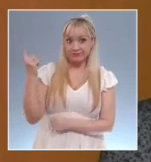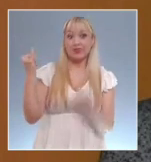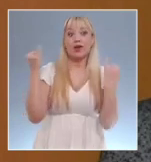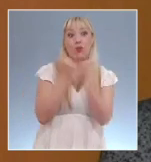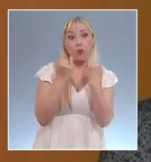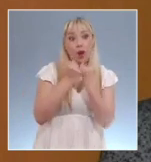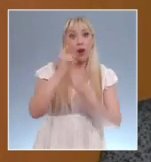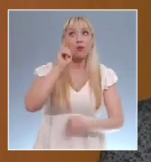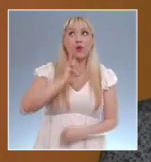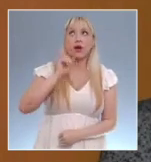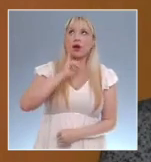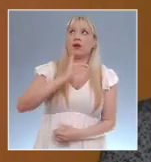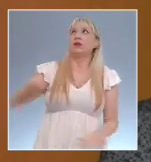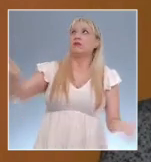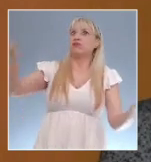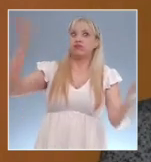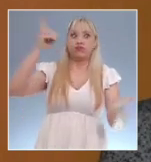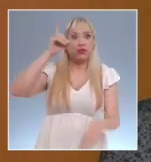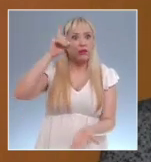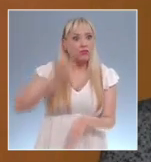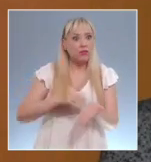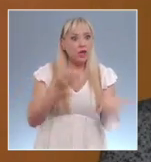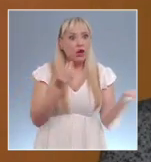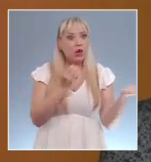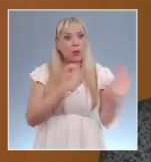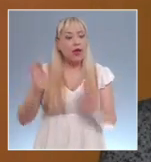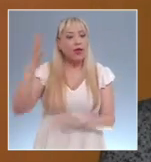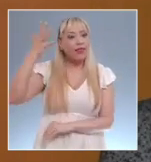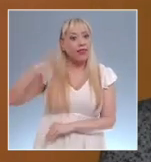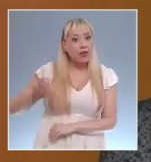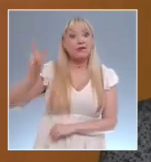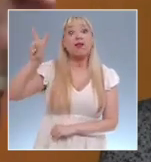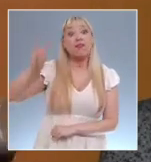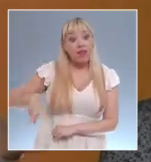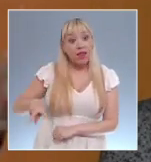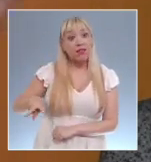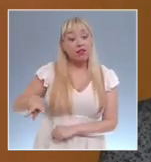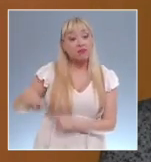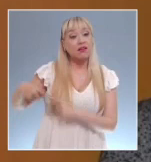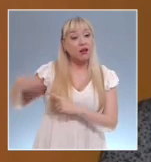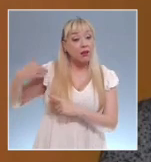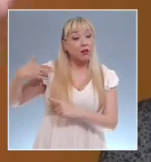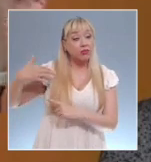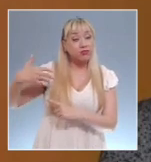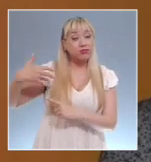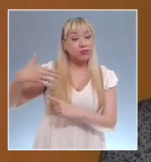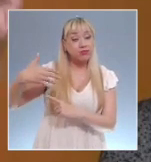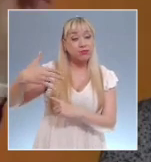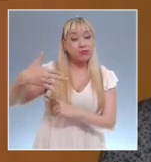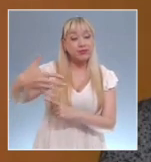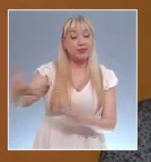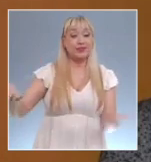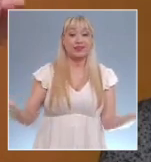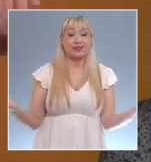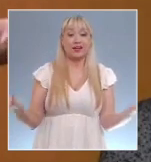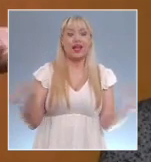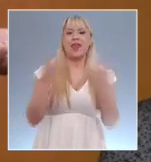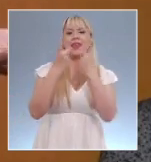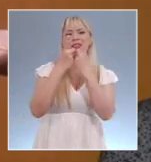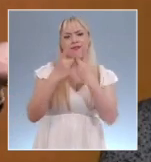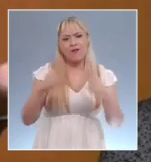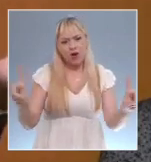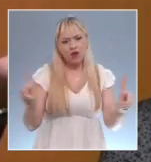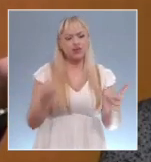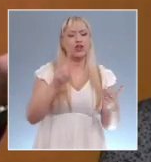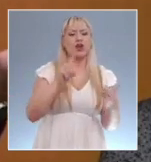1910, cierto, y más o menos las discusiones, digo que más allá del divorcio y el voto, que son 2 cosas que